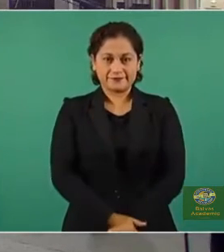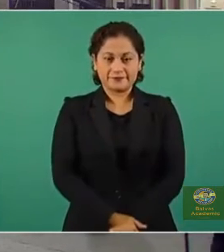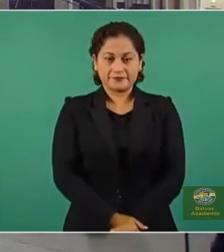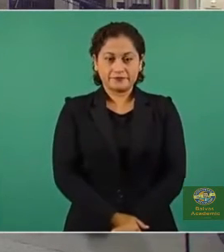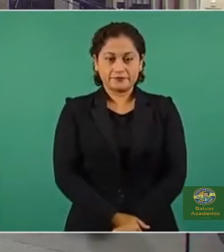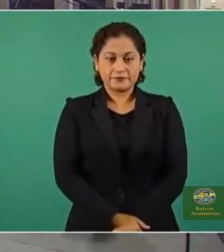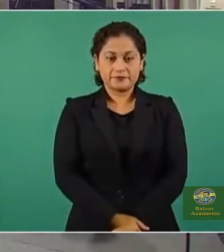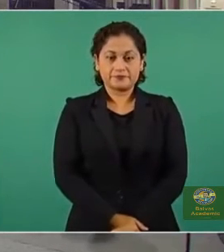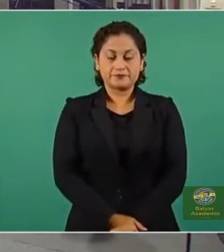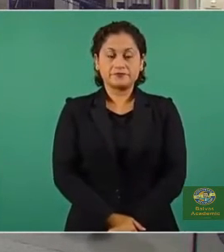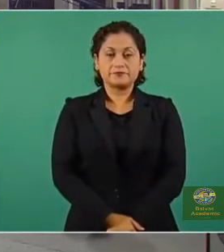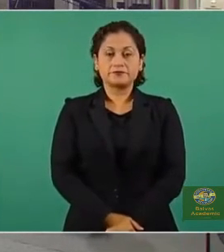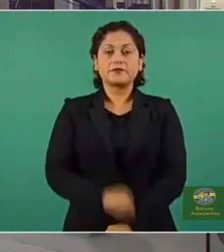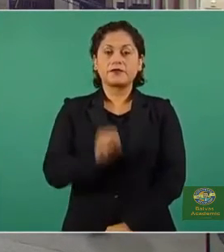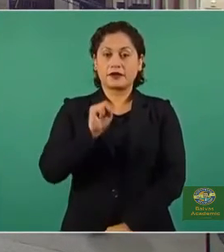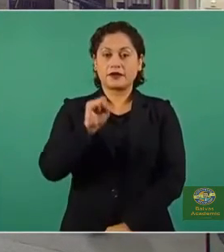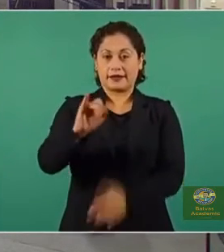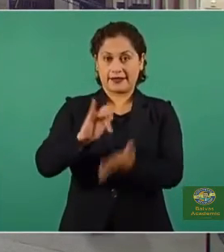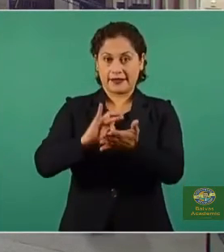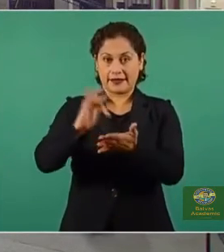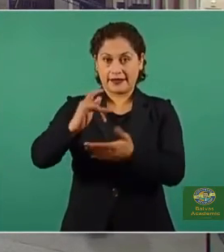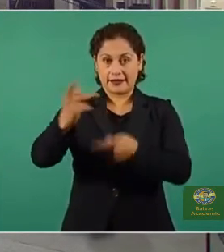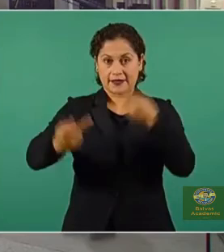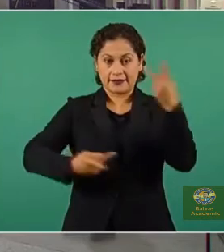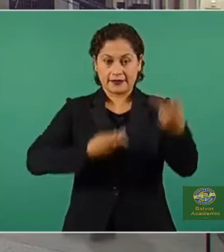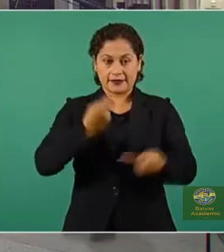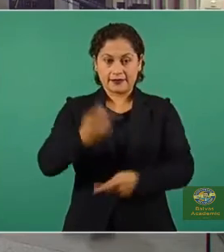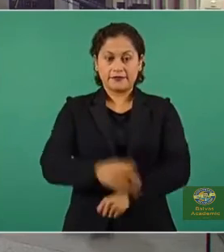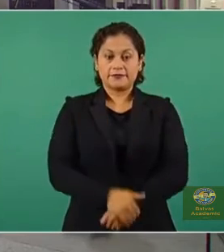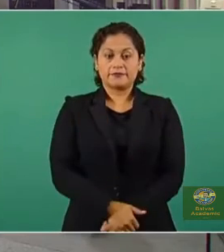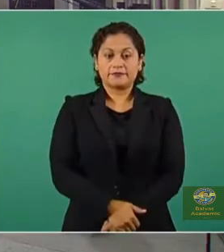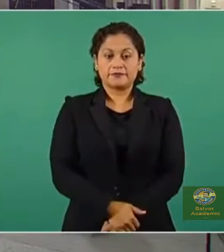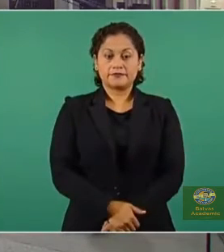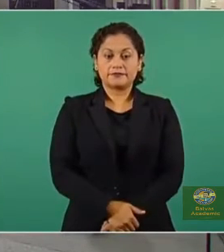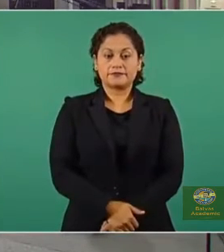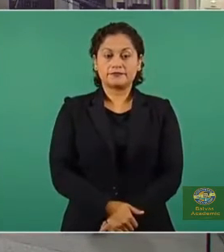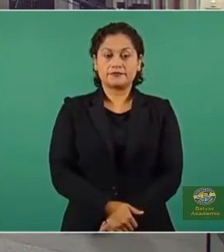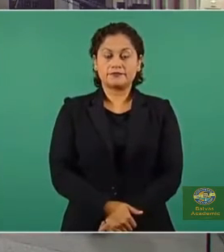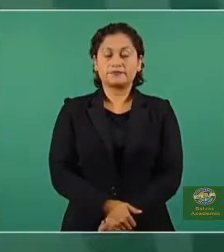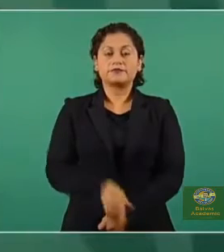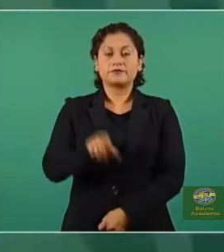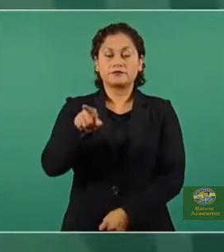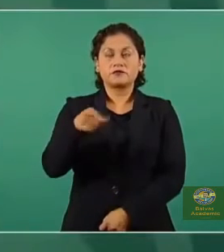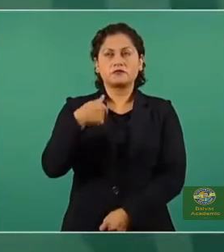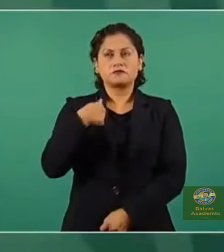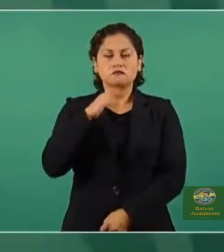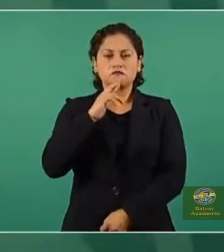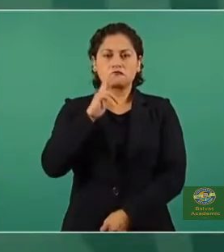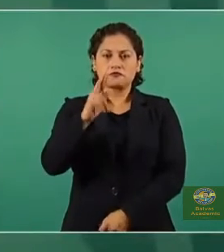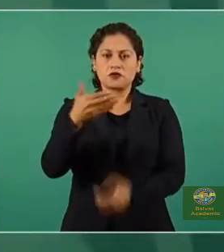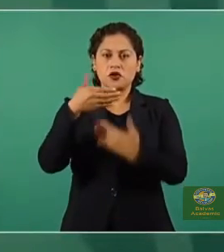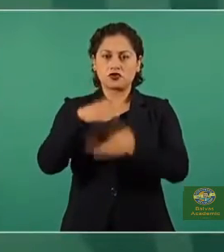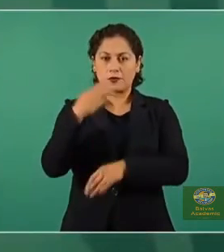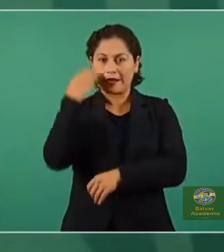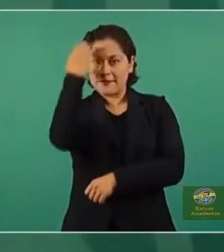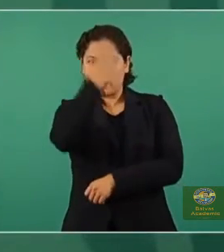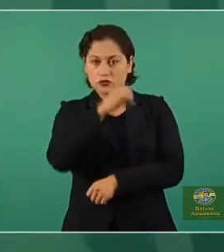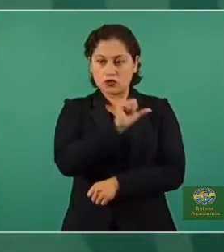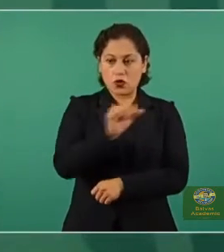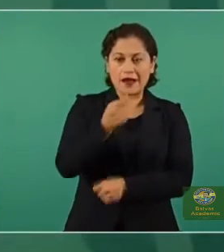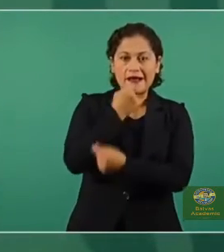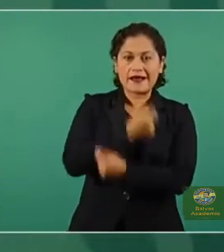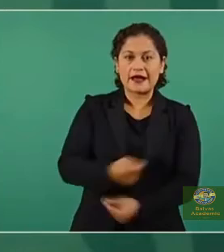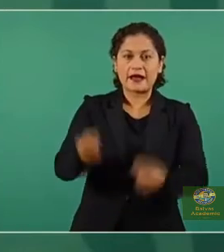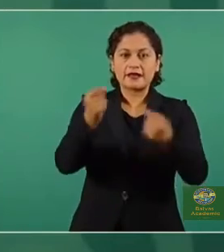Sí, muchas gracias por las preguntas. En lo que se refiere a la primera de las pruebas a los pequeños, nosotros estaremos, como